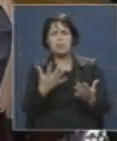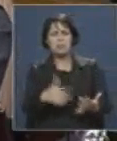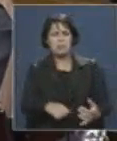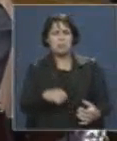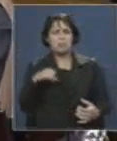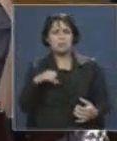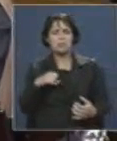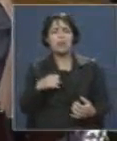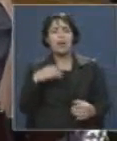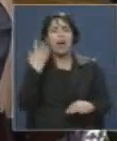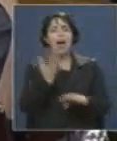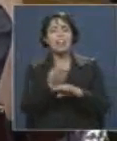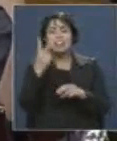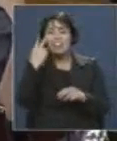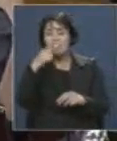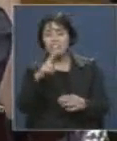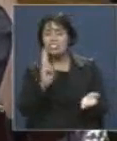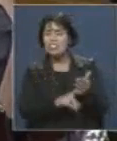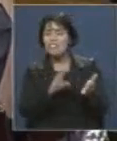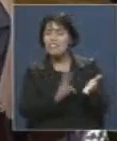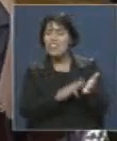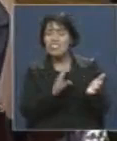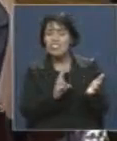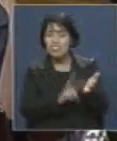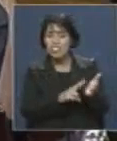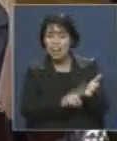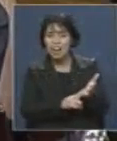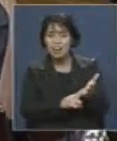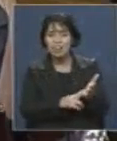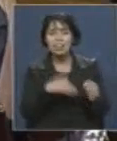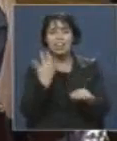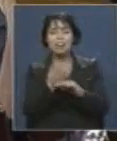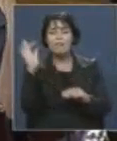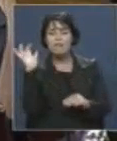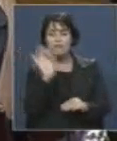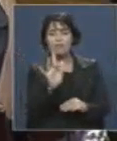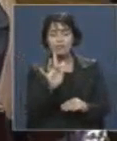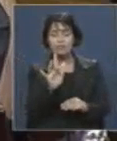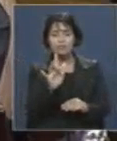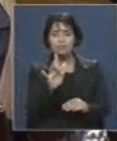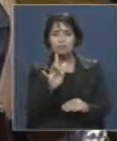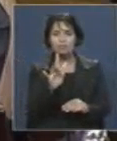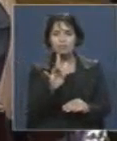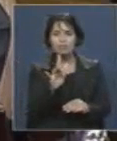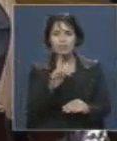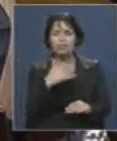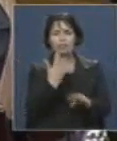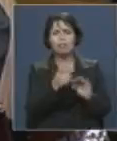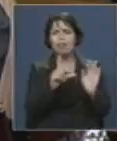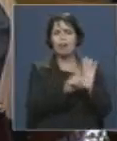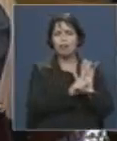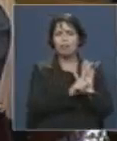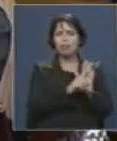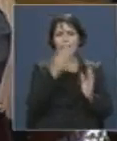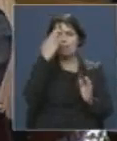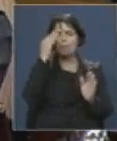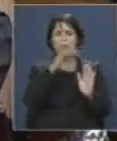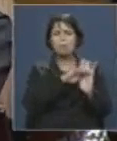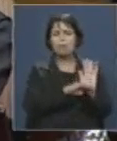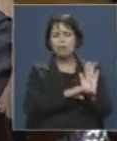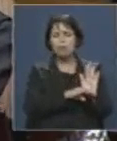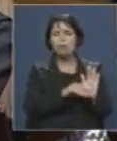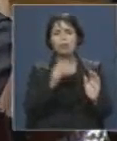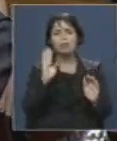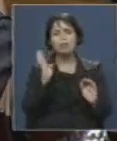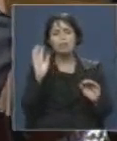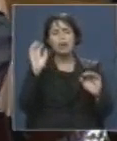hay que verificar si es creíble o no la versión de la violación, ministro. O sea, teníamos ley y un mal protocolo y además había que